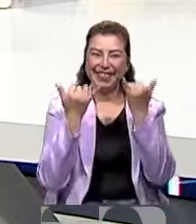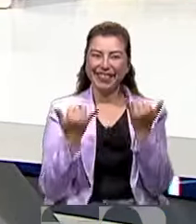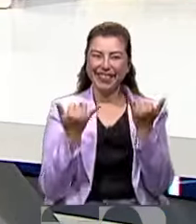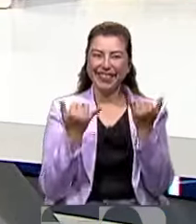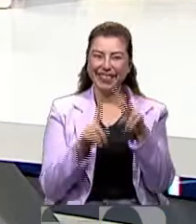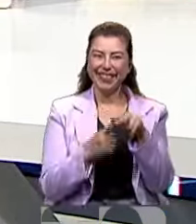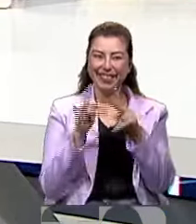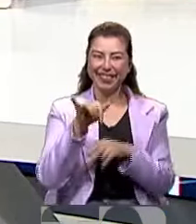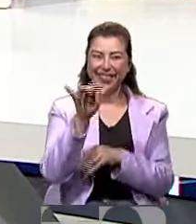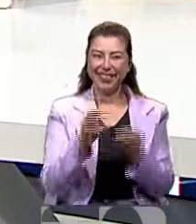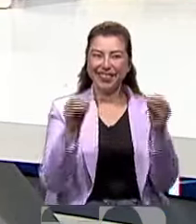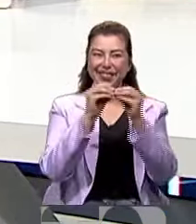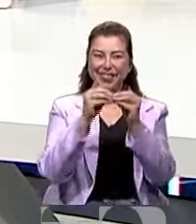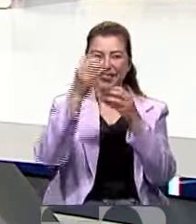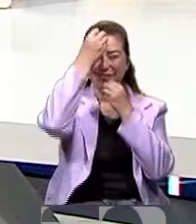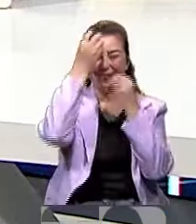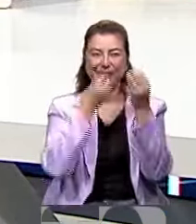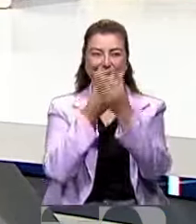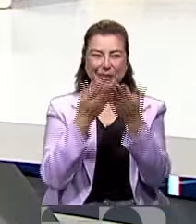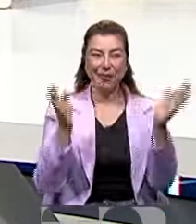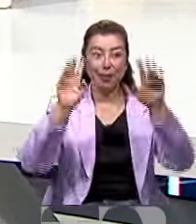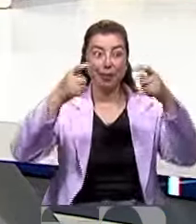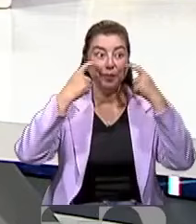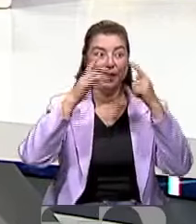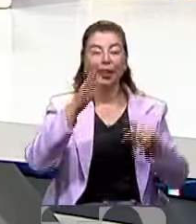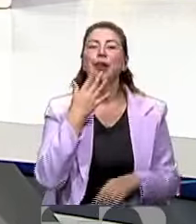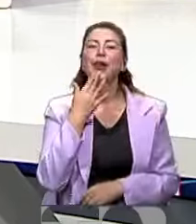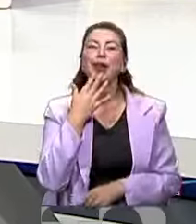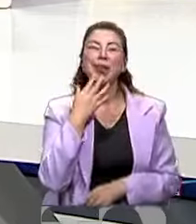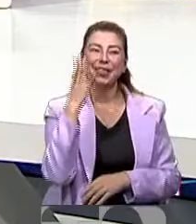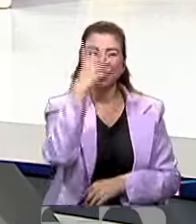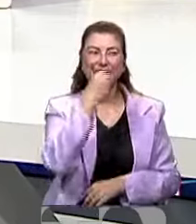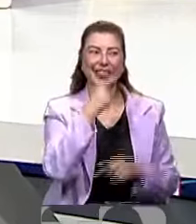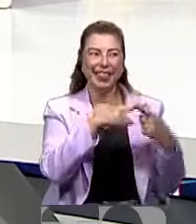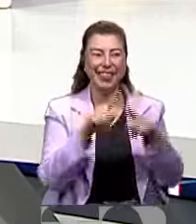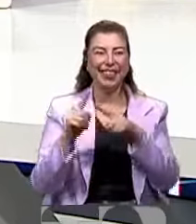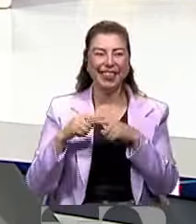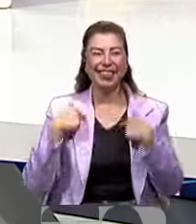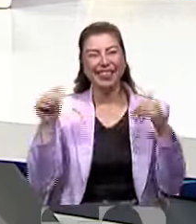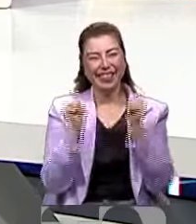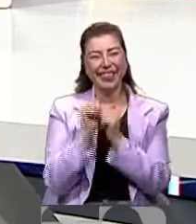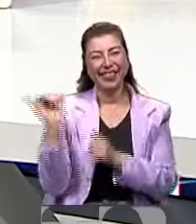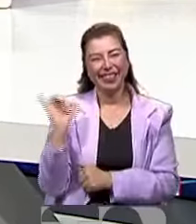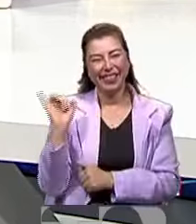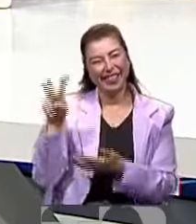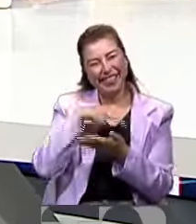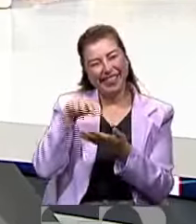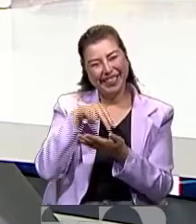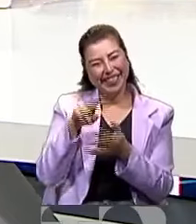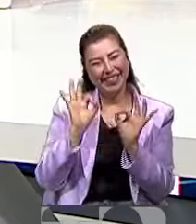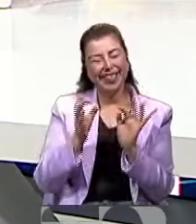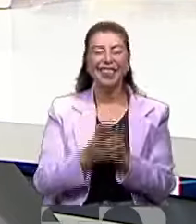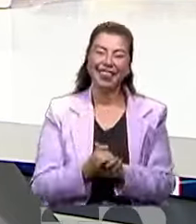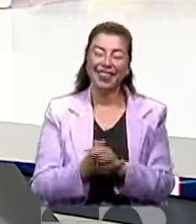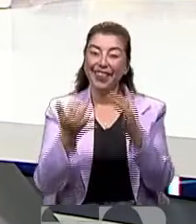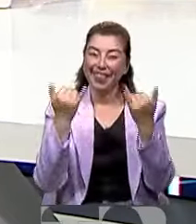mira estos colores, qué lindo, mira, esta pantalla. Y ya le feliz. Me quedé con la ajena bailando con la Dani. Ajá, con la Dani. Pero bueno, chota. Ahora les invitamos